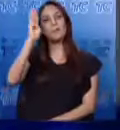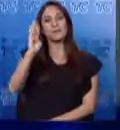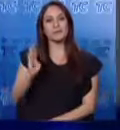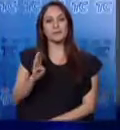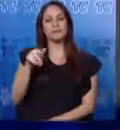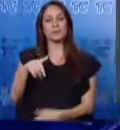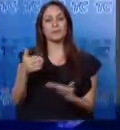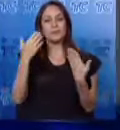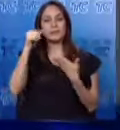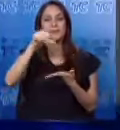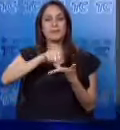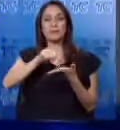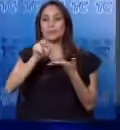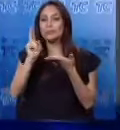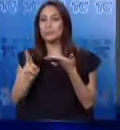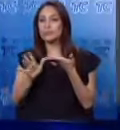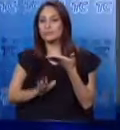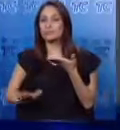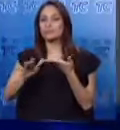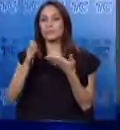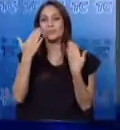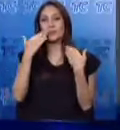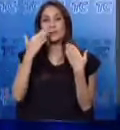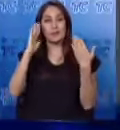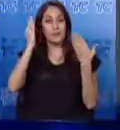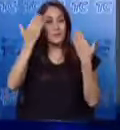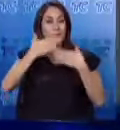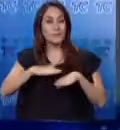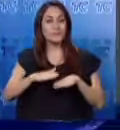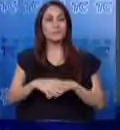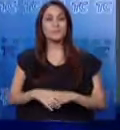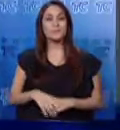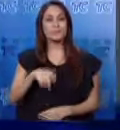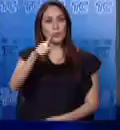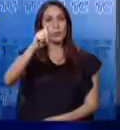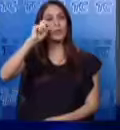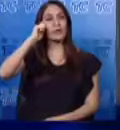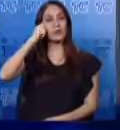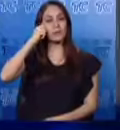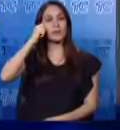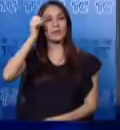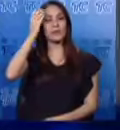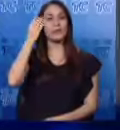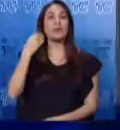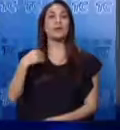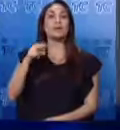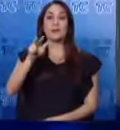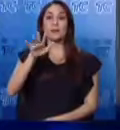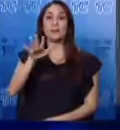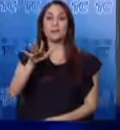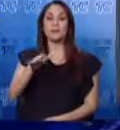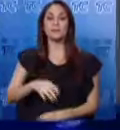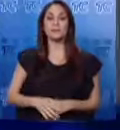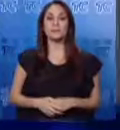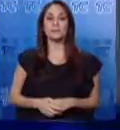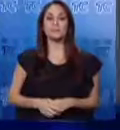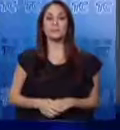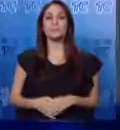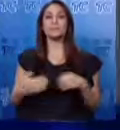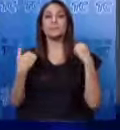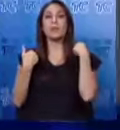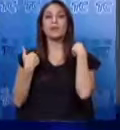sur de la ciudad de Guayaquil. Antes de culminar con esta transmisión, tenemos que informarles y recordarles que Alianza País ha presentado